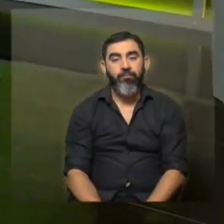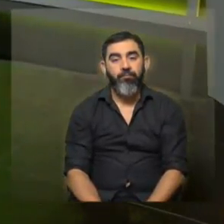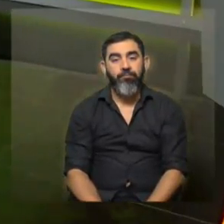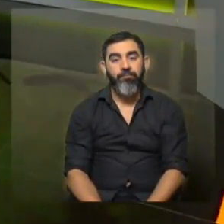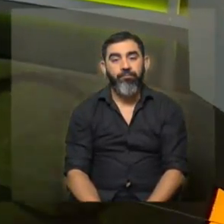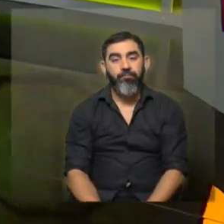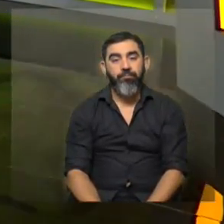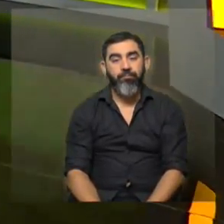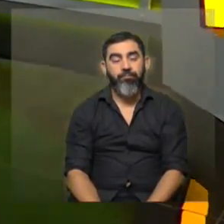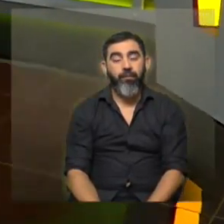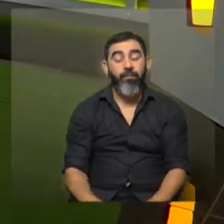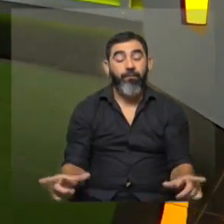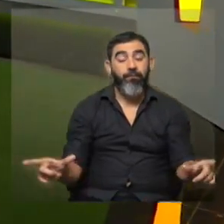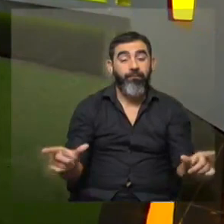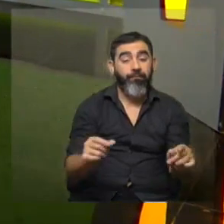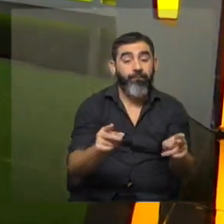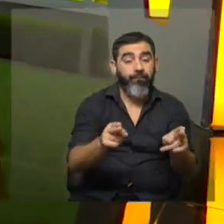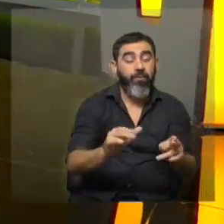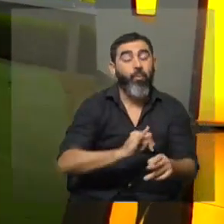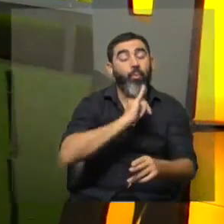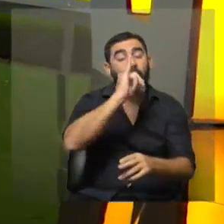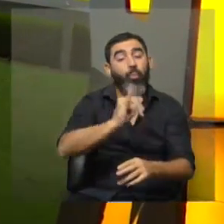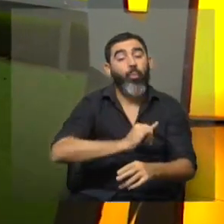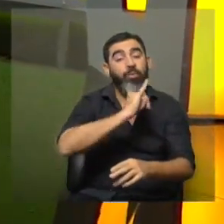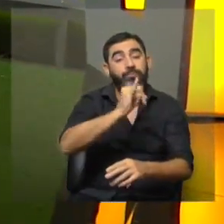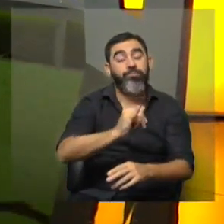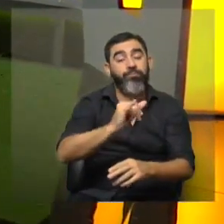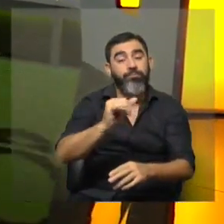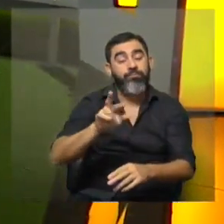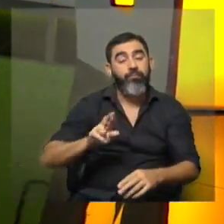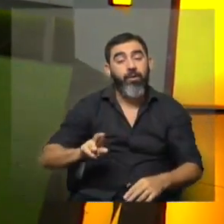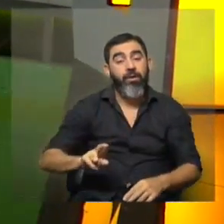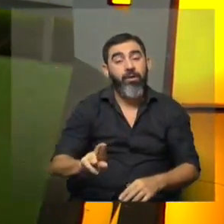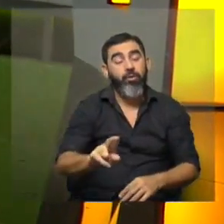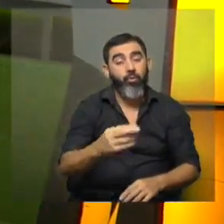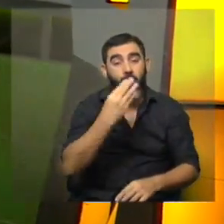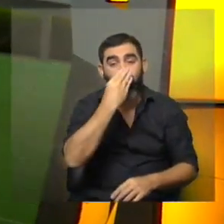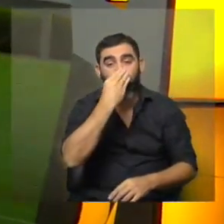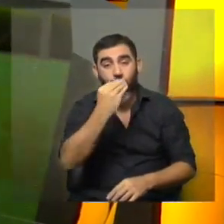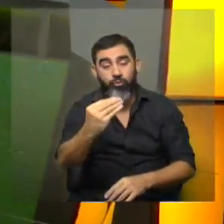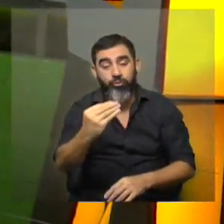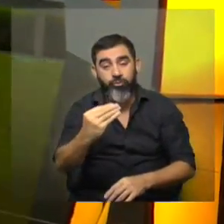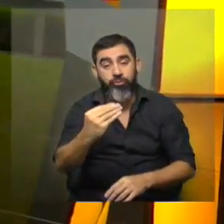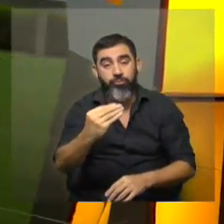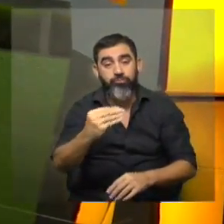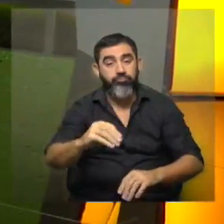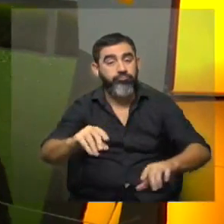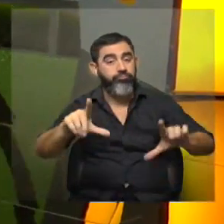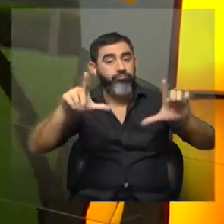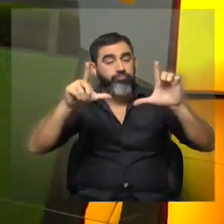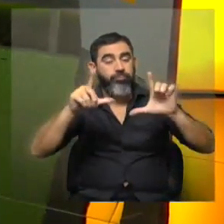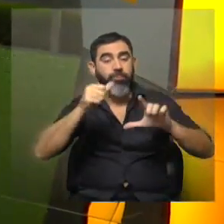Y a modo de cierre, queremos contarles también que el ratón de hocico ferrugíneo será protagonista de